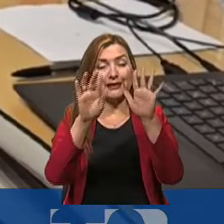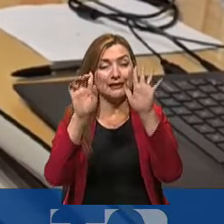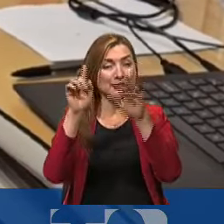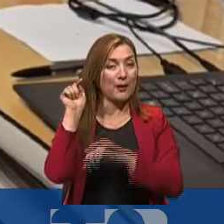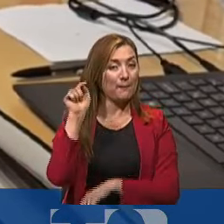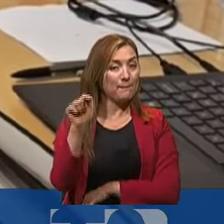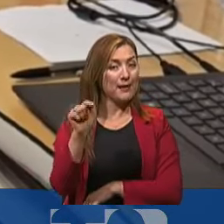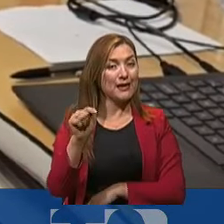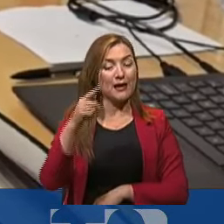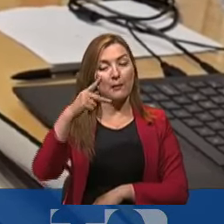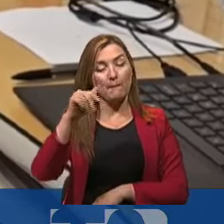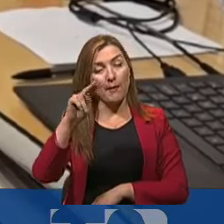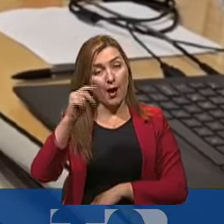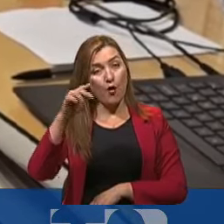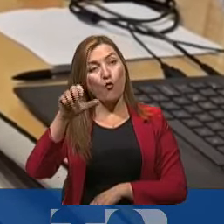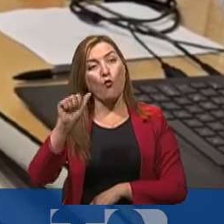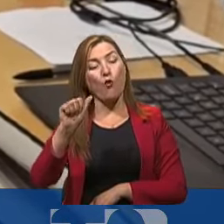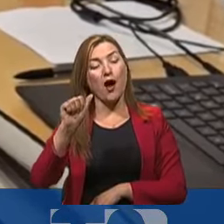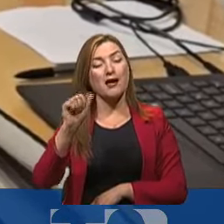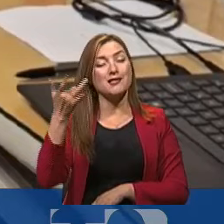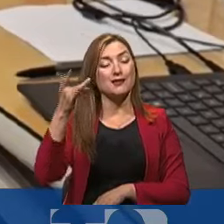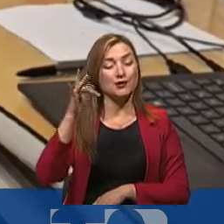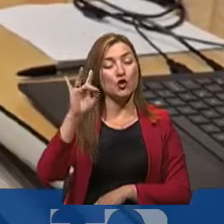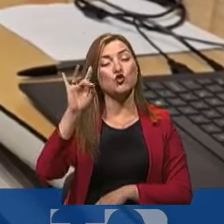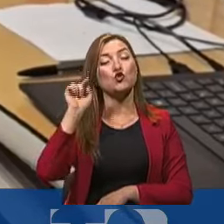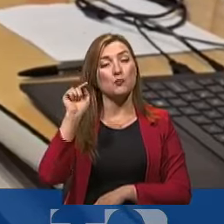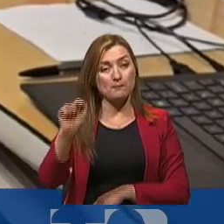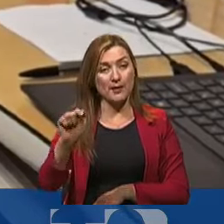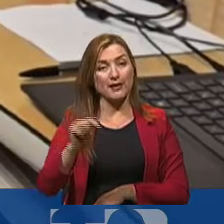en Pangua unas 8 mil familias. Transferencia